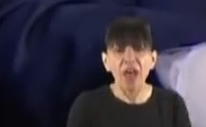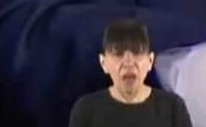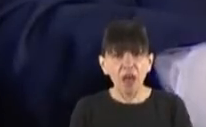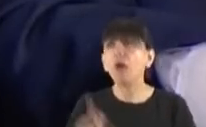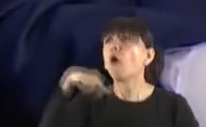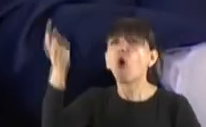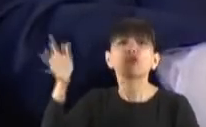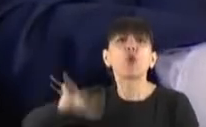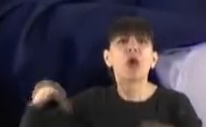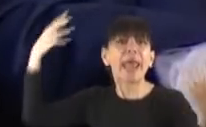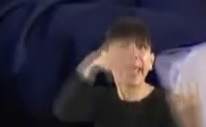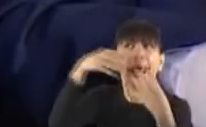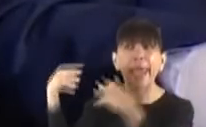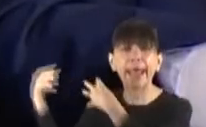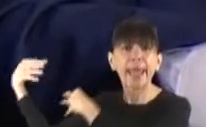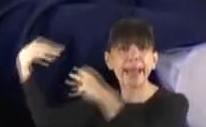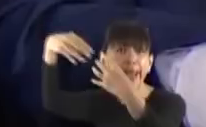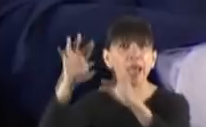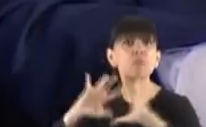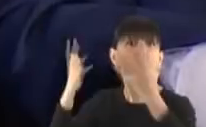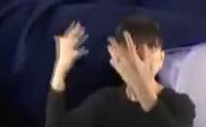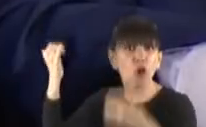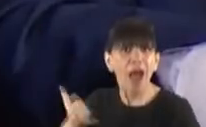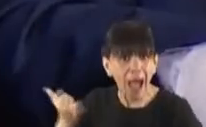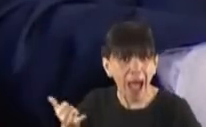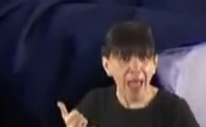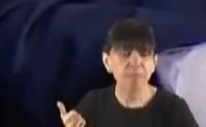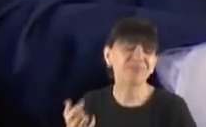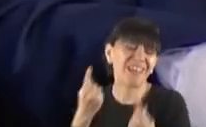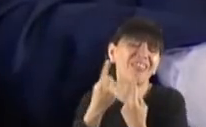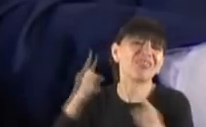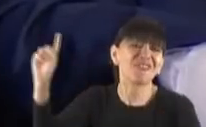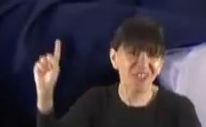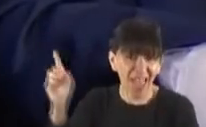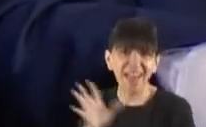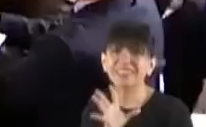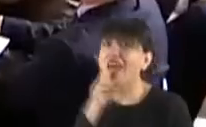que no tienen la dimensión del